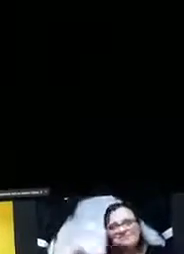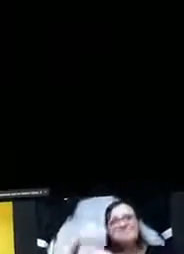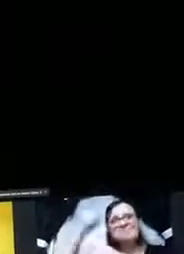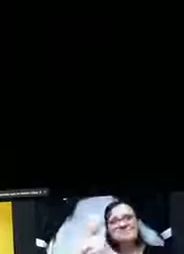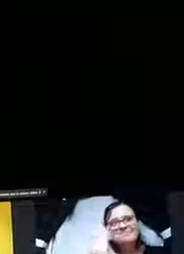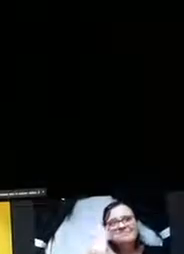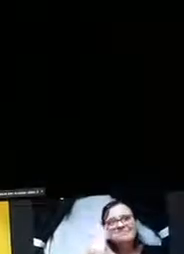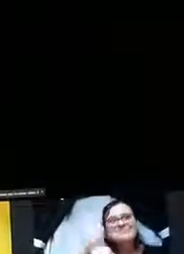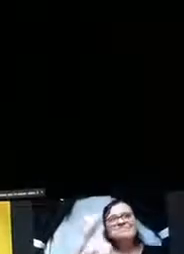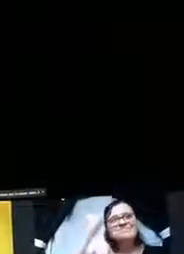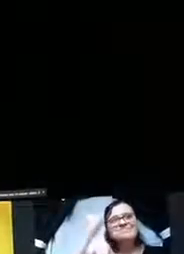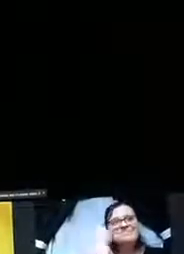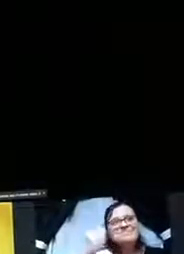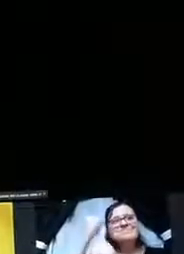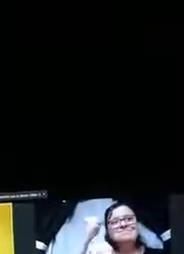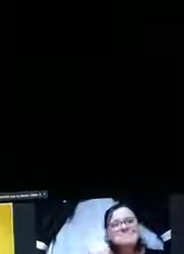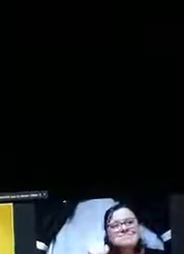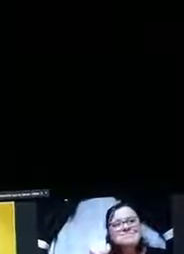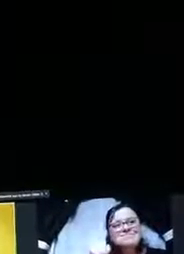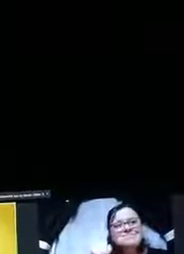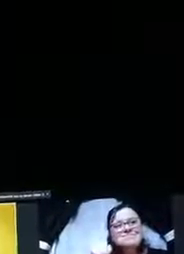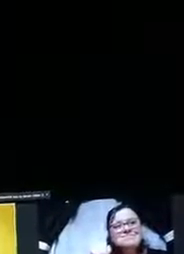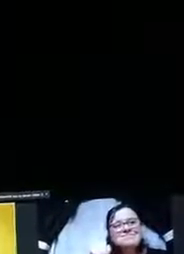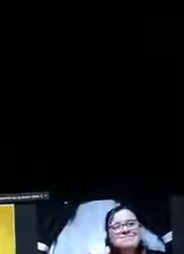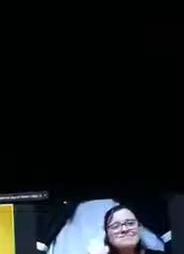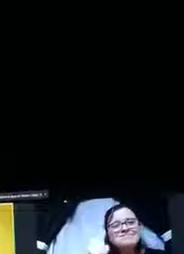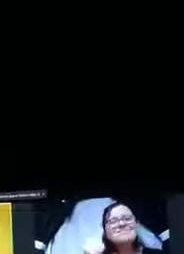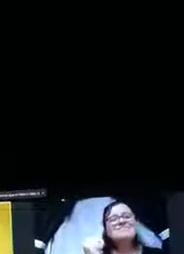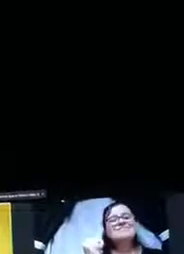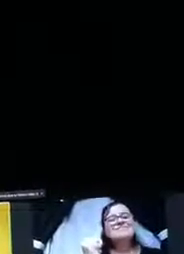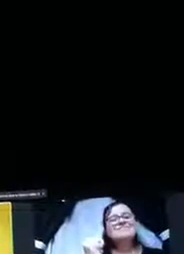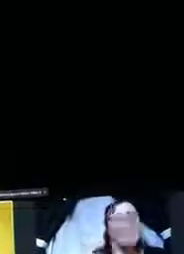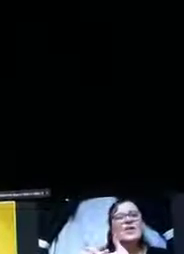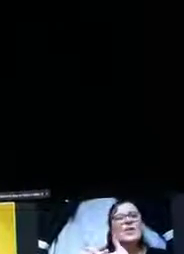fue abrir su capacidad que